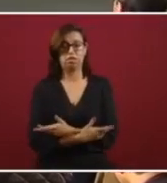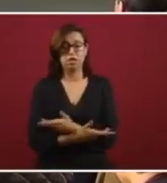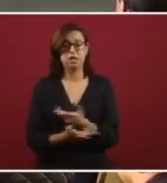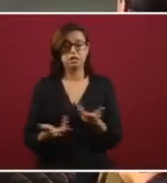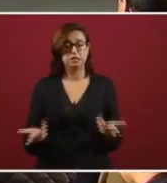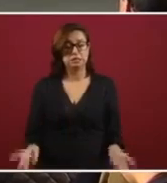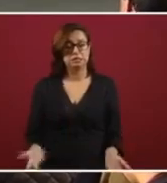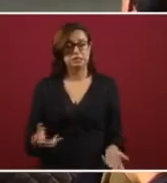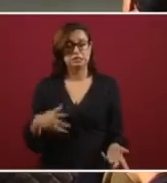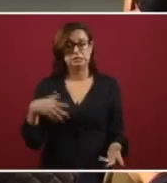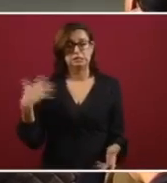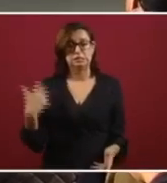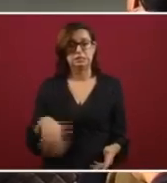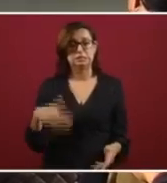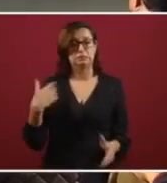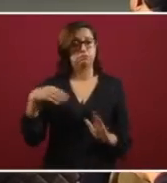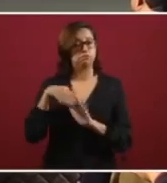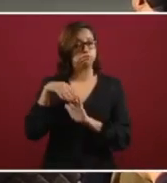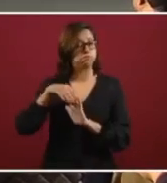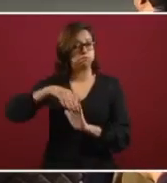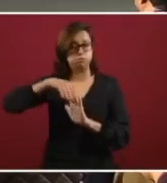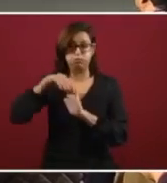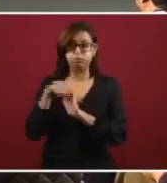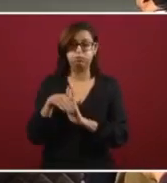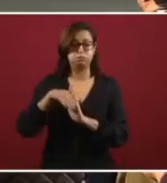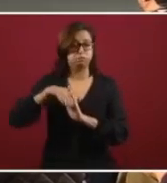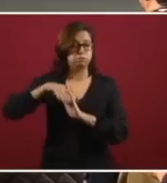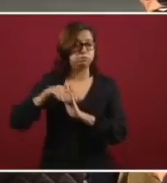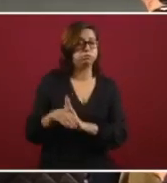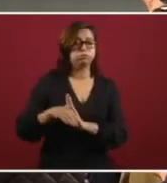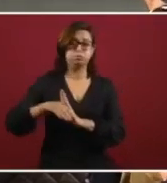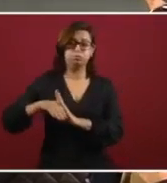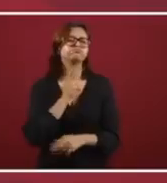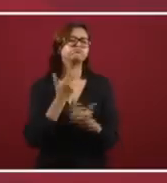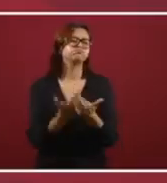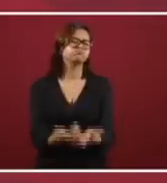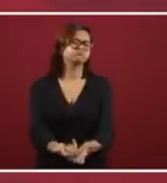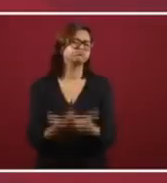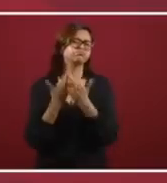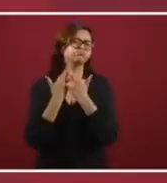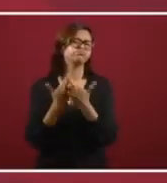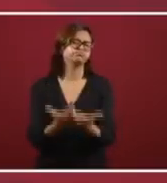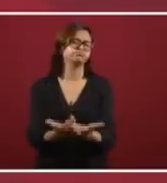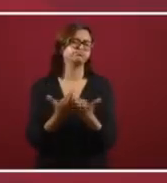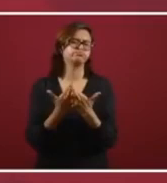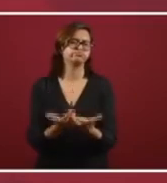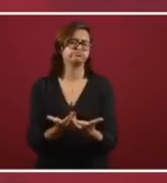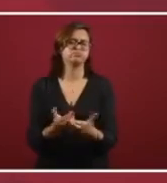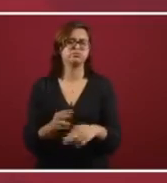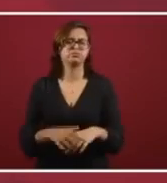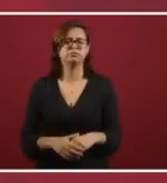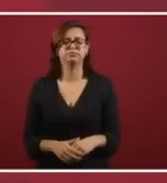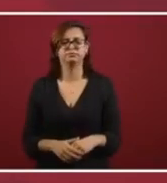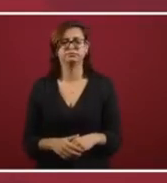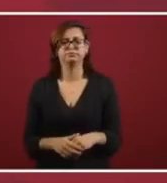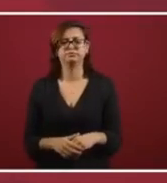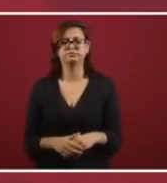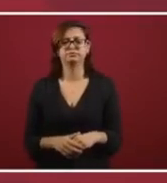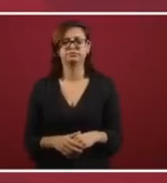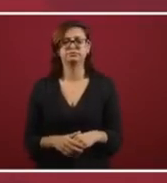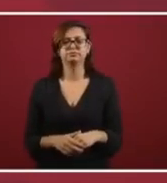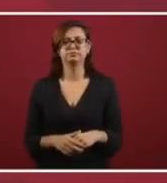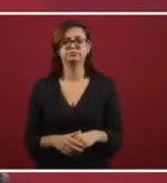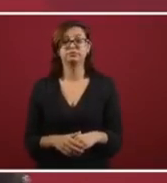una baja constante en la producción para estas alturas